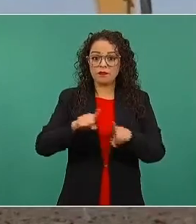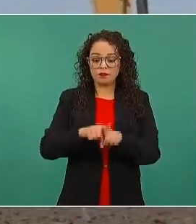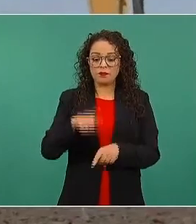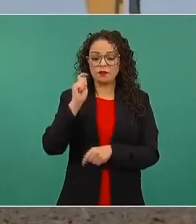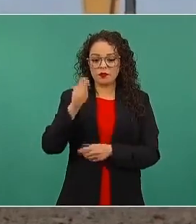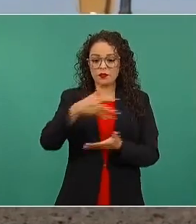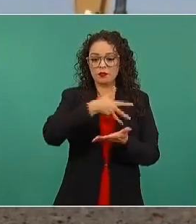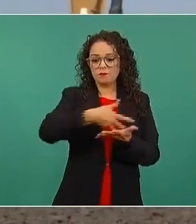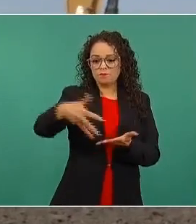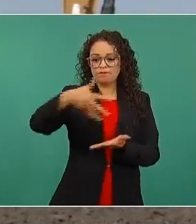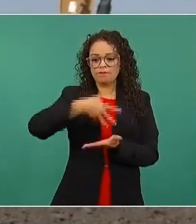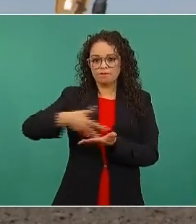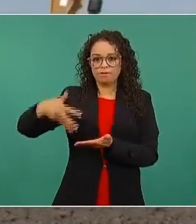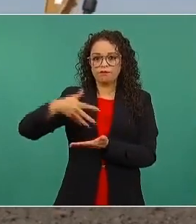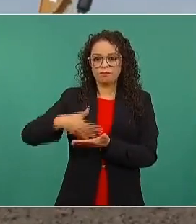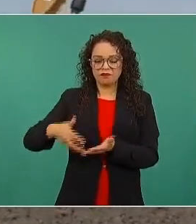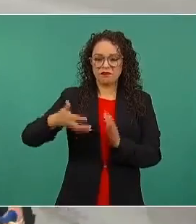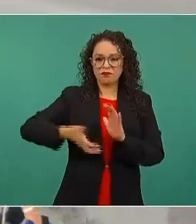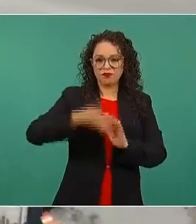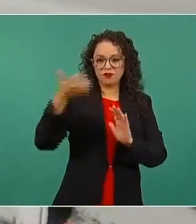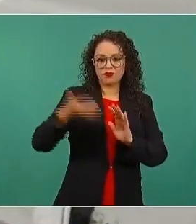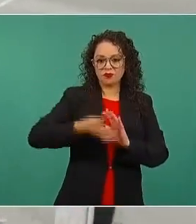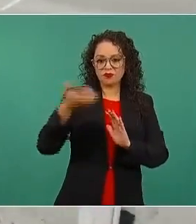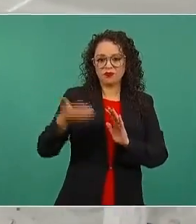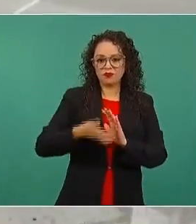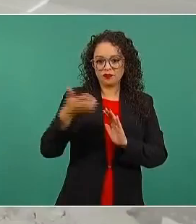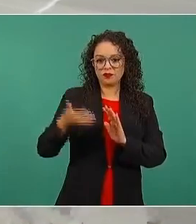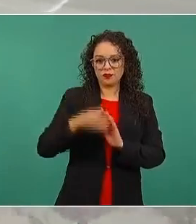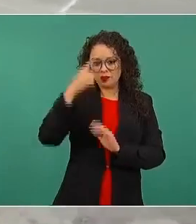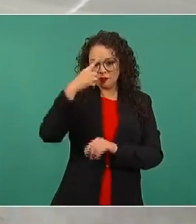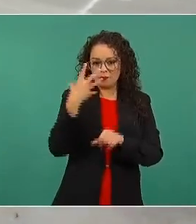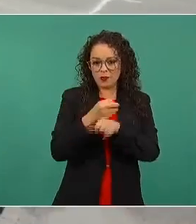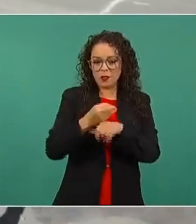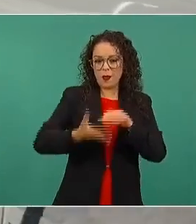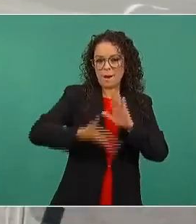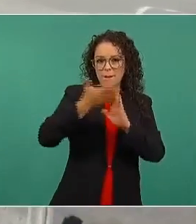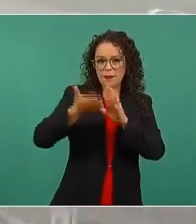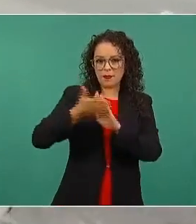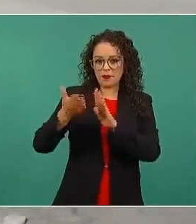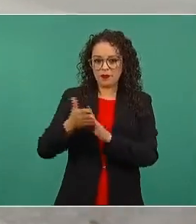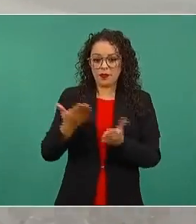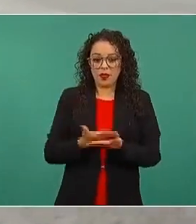trazo, excavación, cimbrado y armado. A la fecha, se han generado